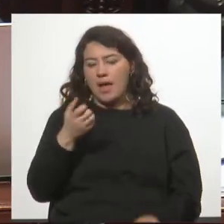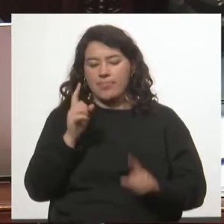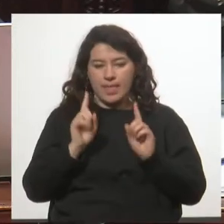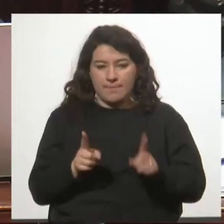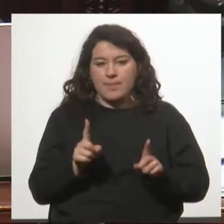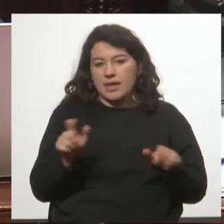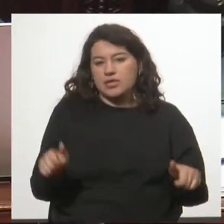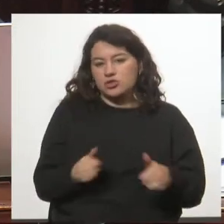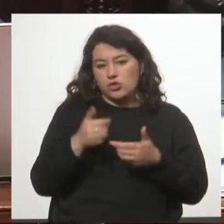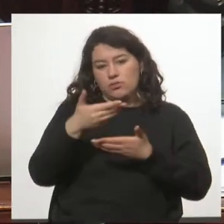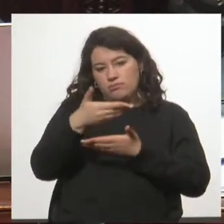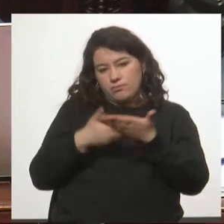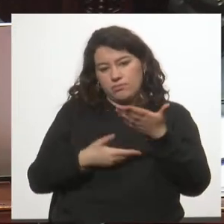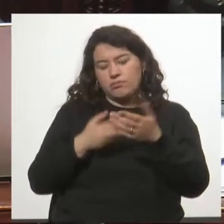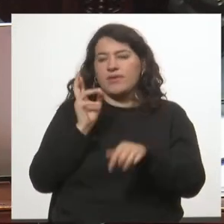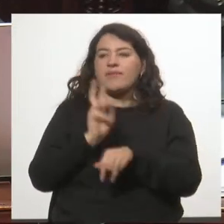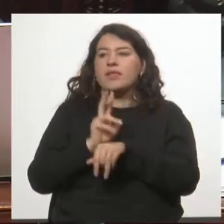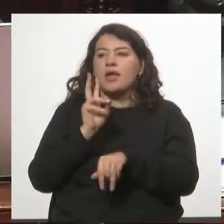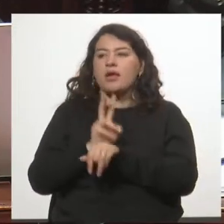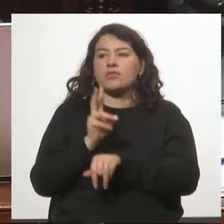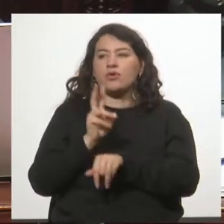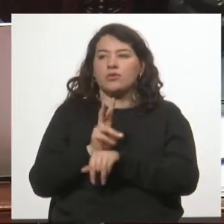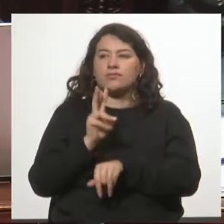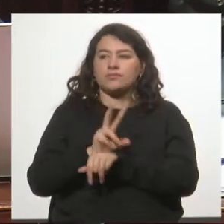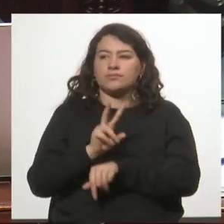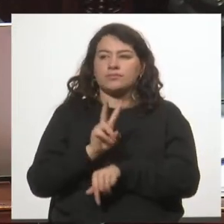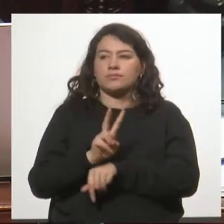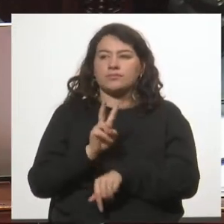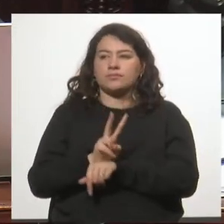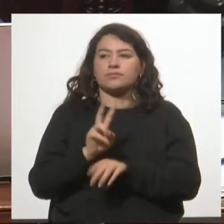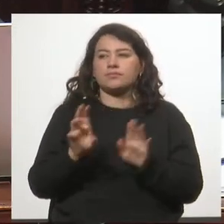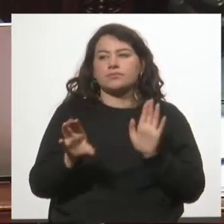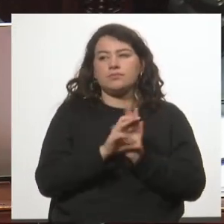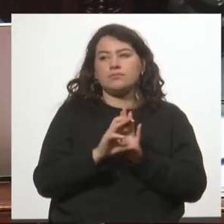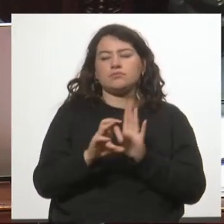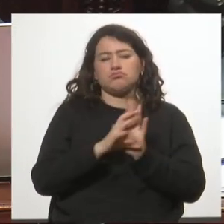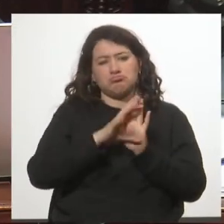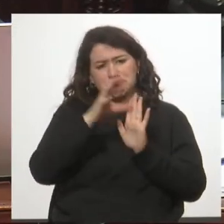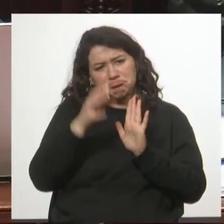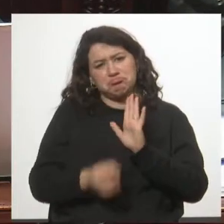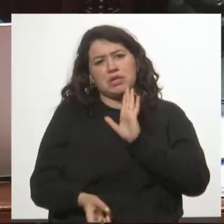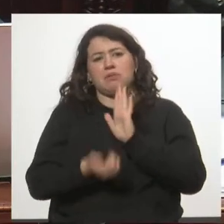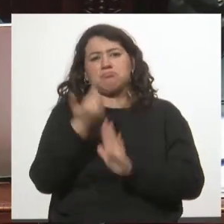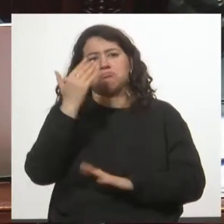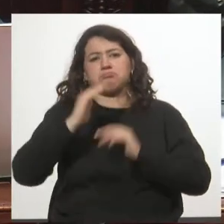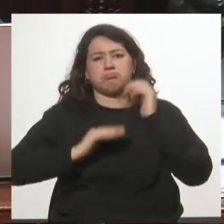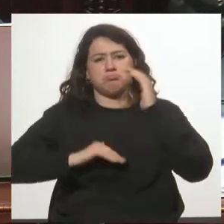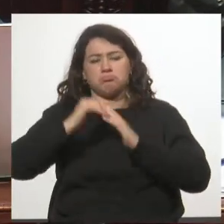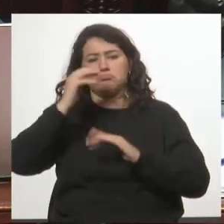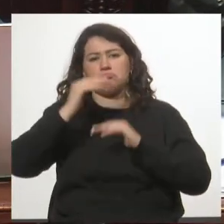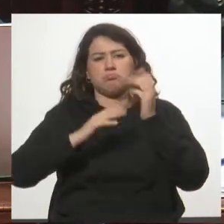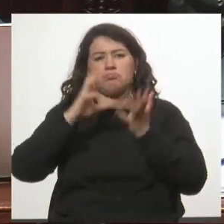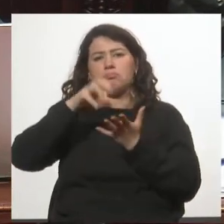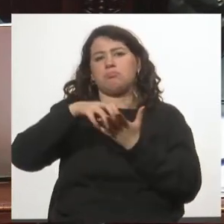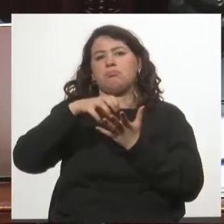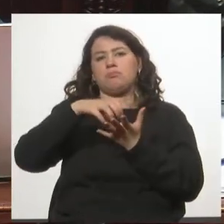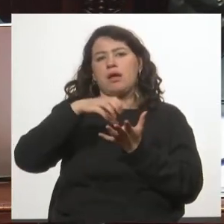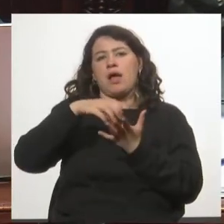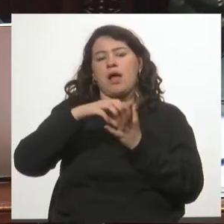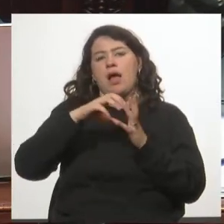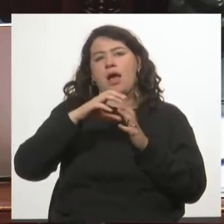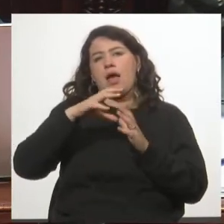hizo un dictamen en defensa de la constitucionalidad delante la arena en su carácter de fiscal del gobierno